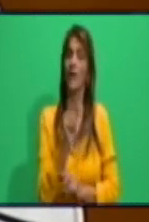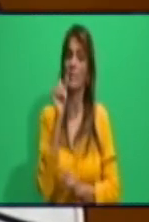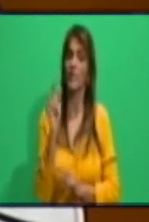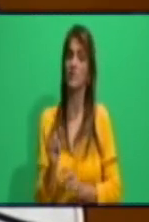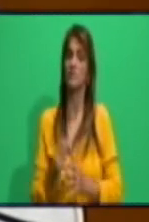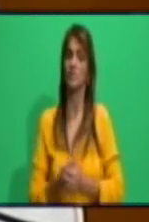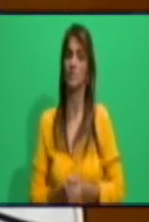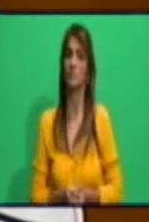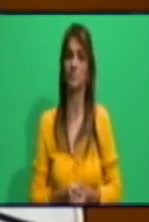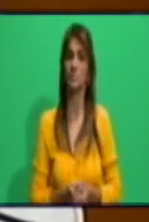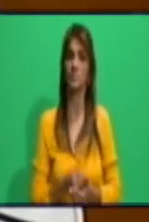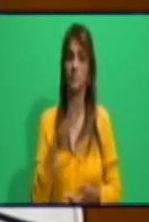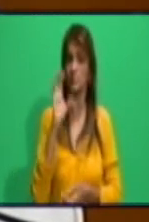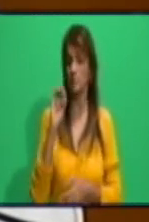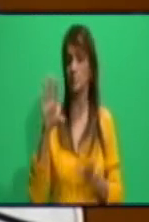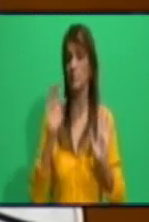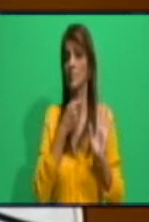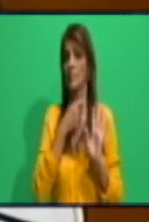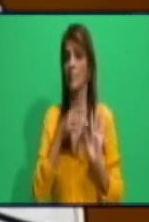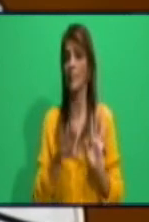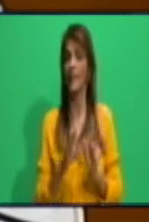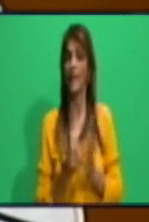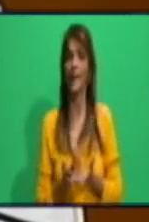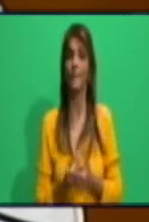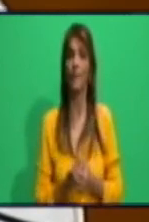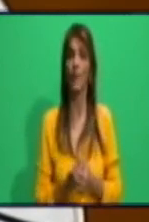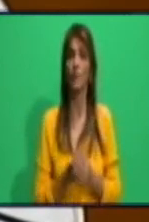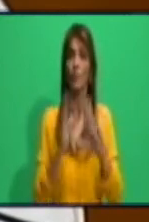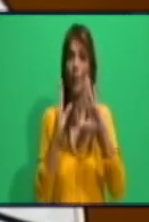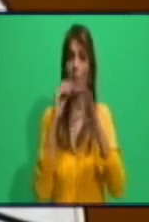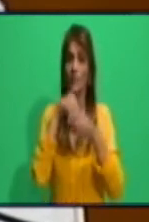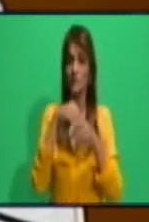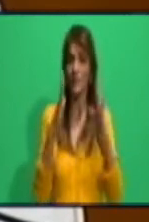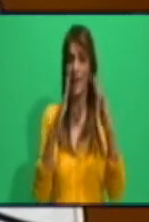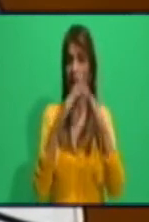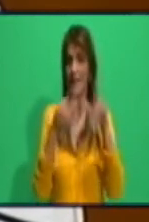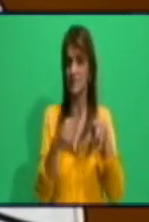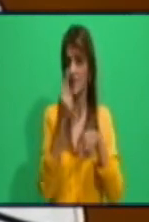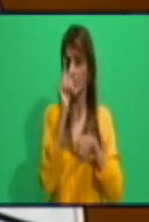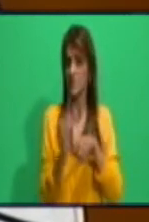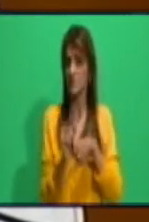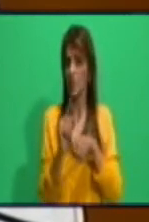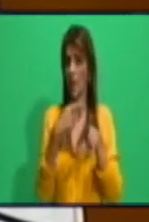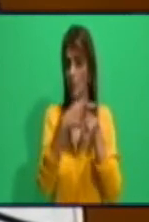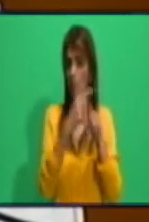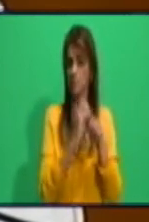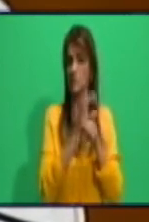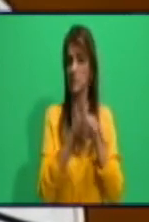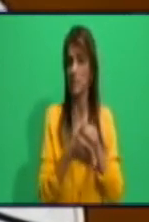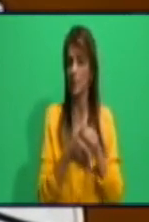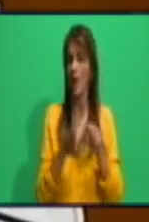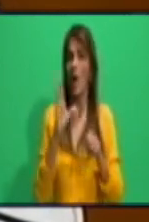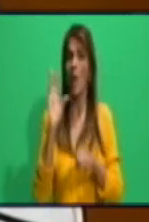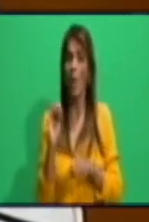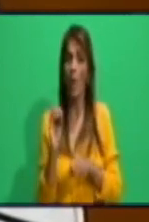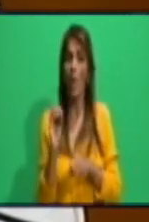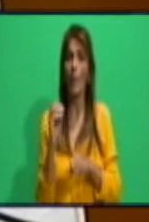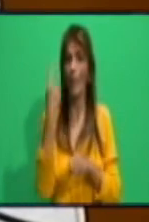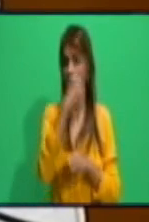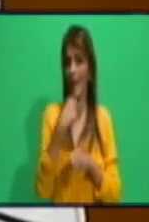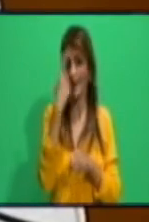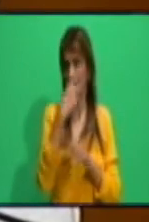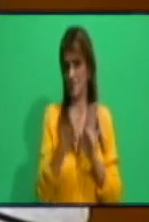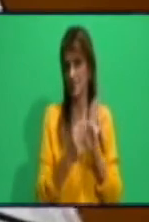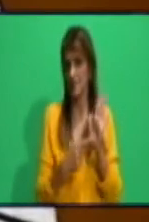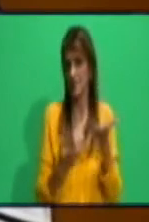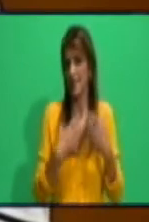o porque está en una zona, en una casa donde hubo un caso confirmado o porque la epidemiología que evalúe diga que puede ser un sospechoso independientemente de que